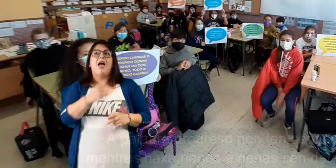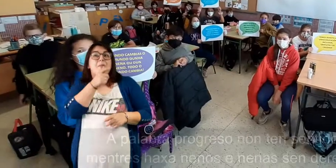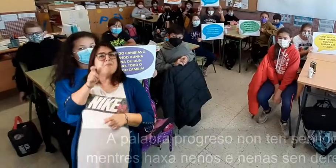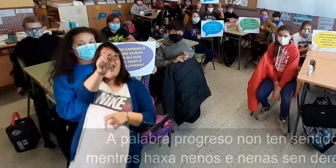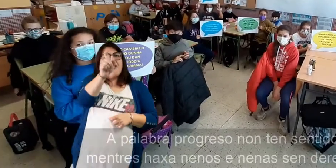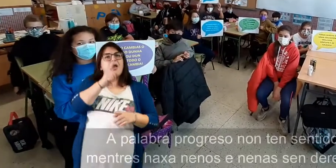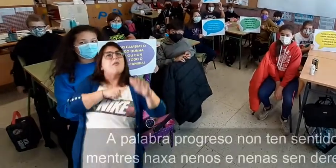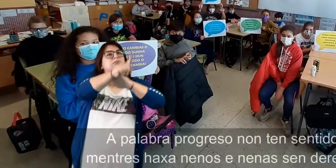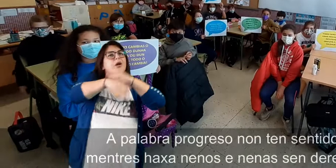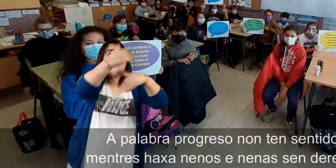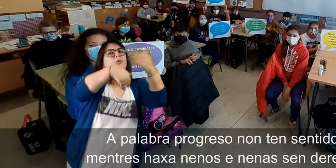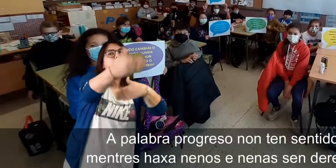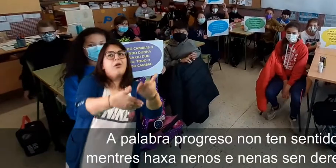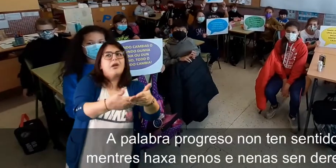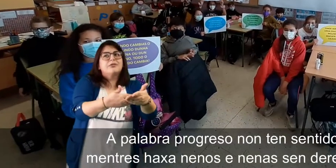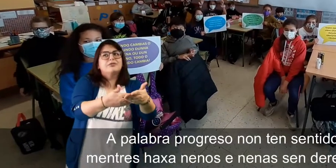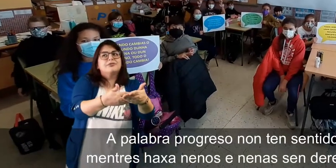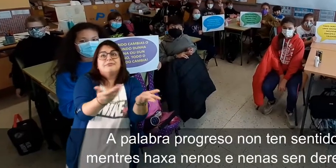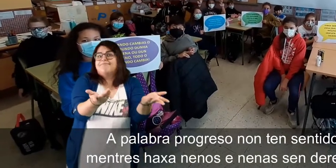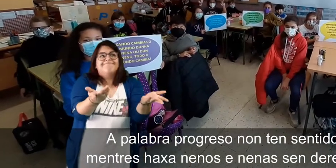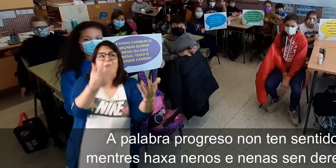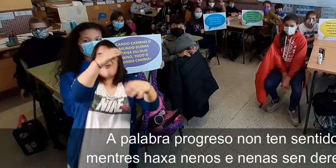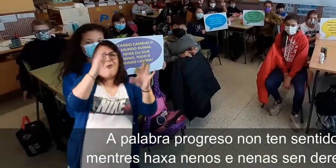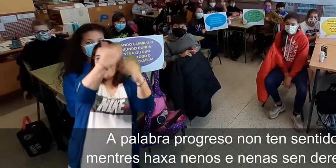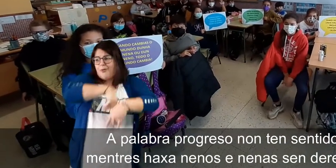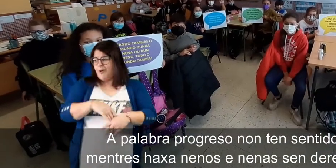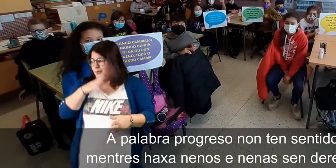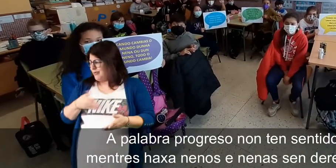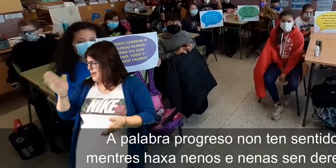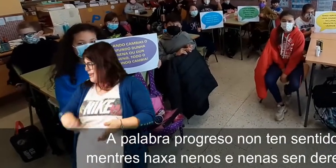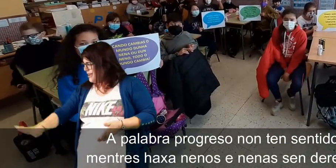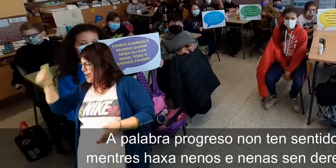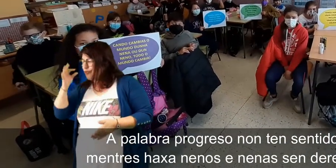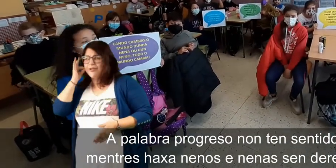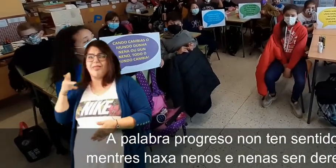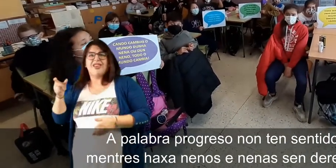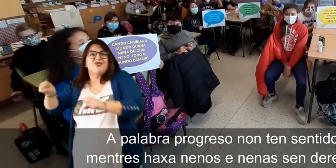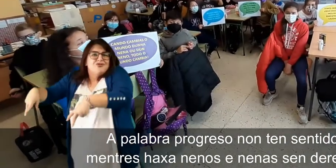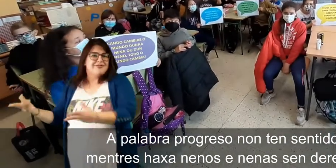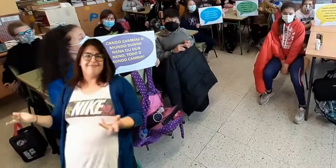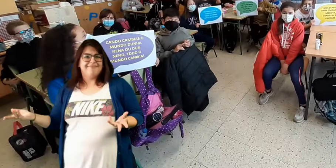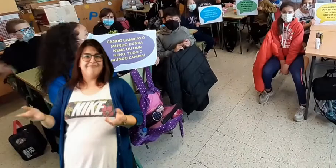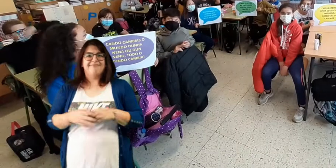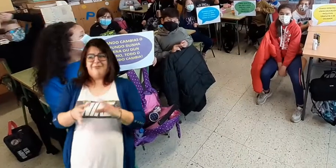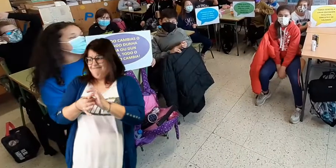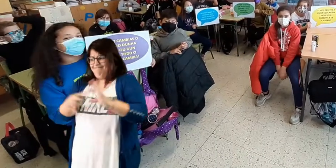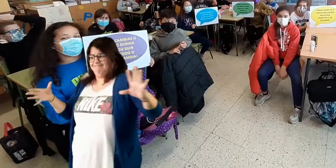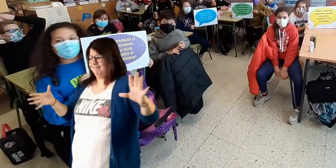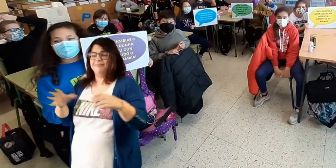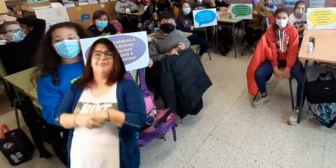expresión. A palabra progreso no ten sentido mentre haya nenos y nenas en derechos.